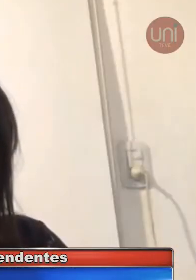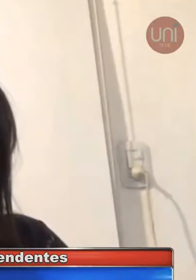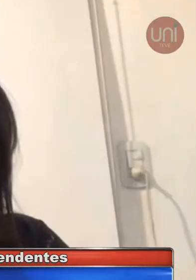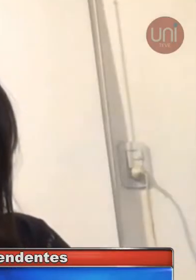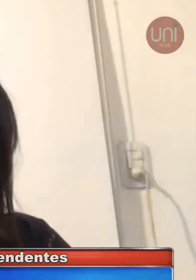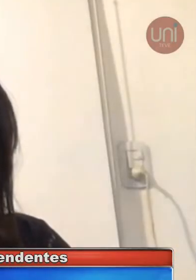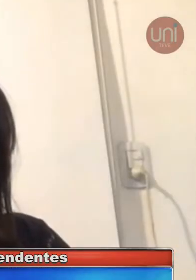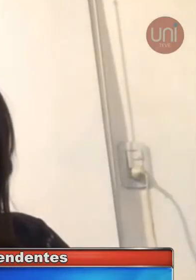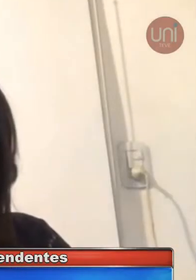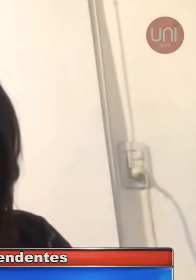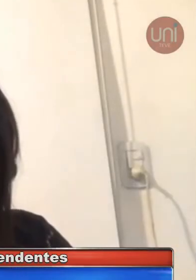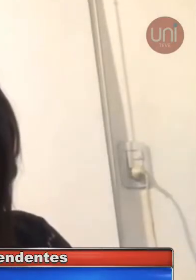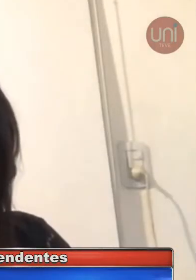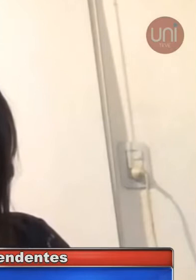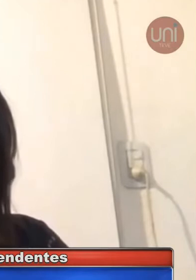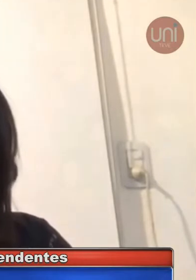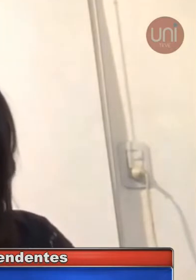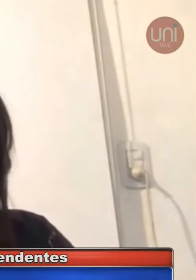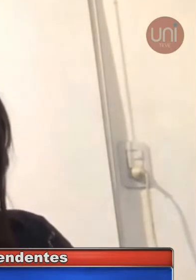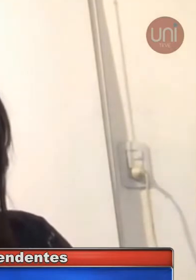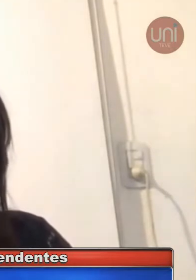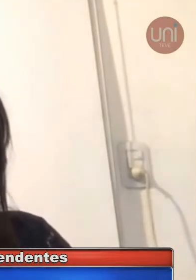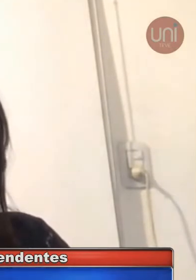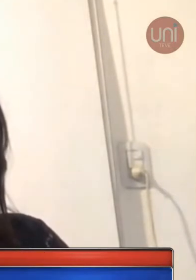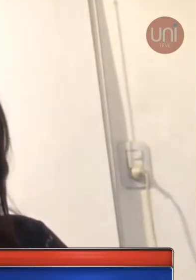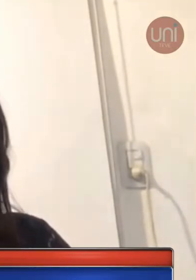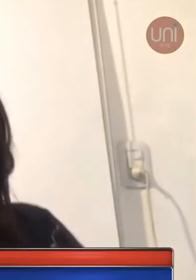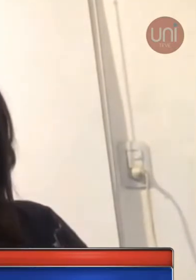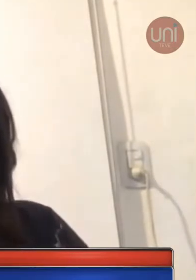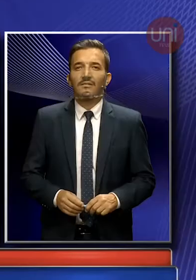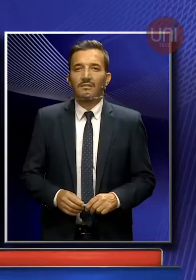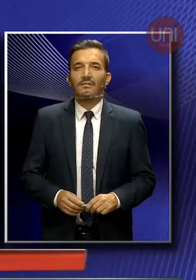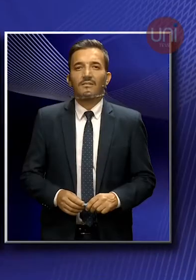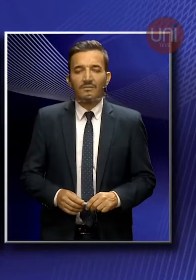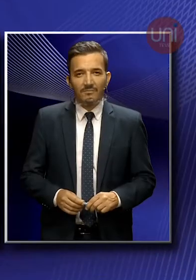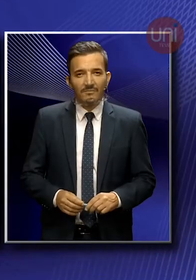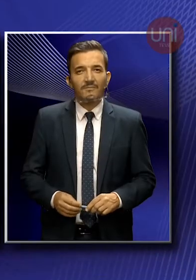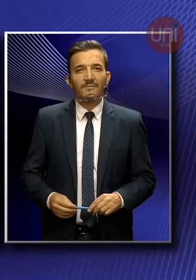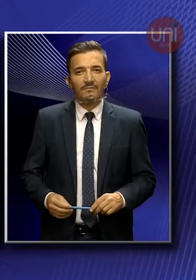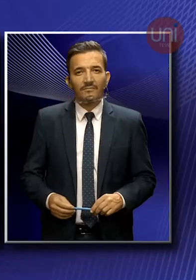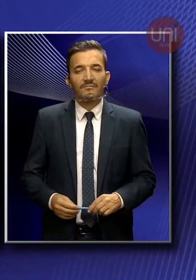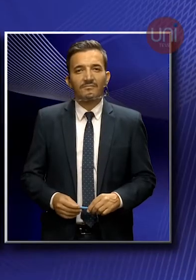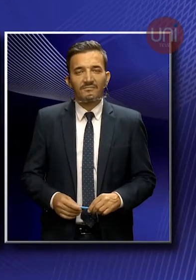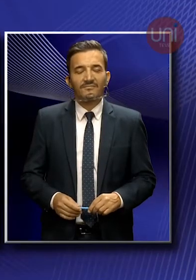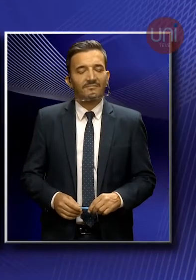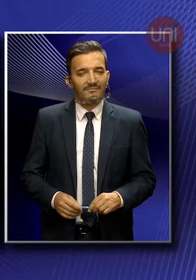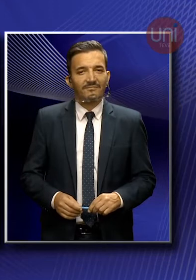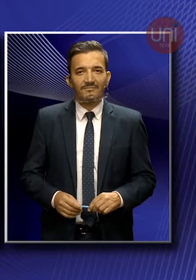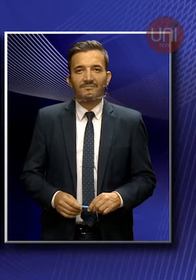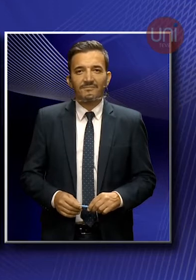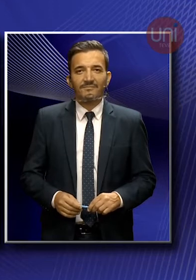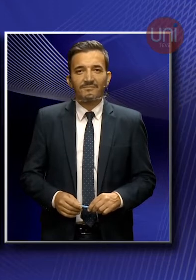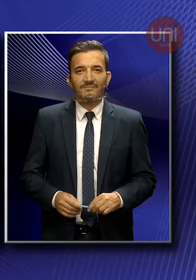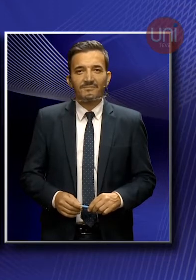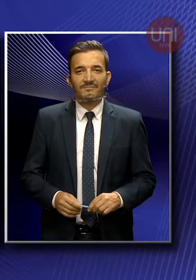de una niña, 4 años, esta primera experiencia en la escuela, en el jardincito, que